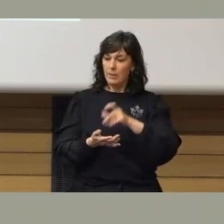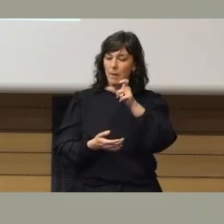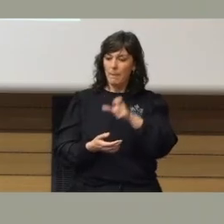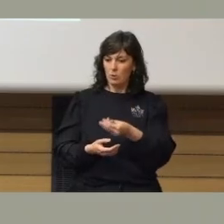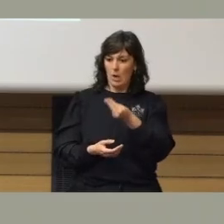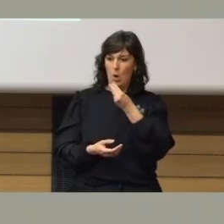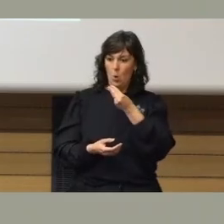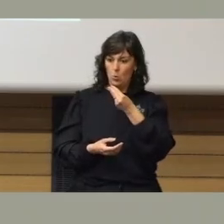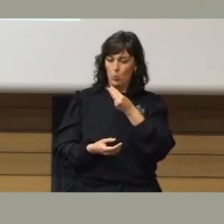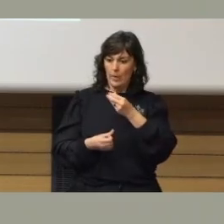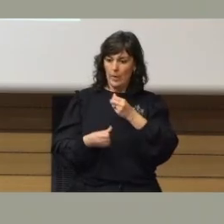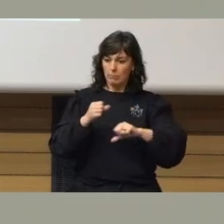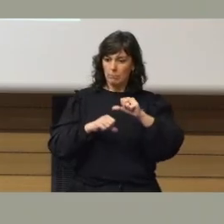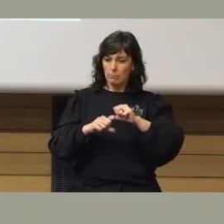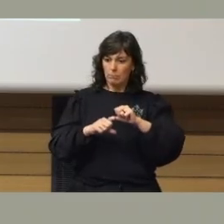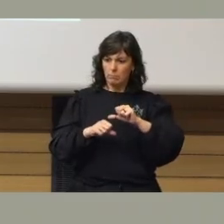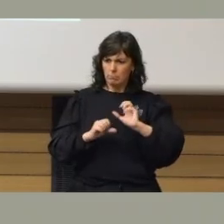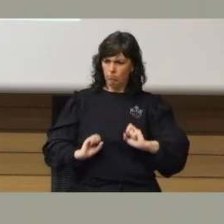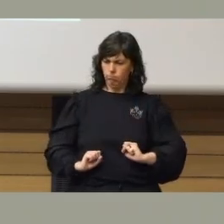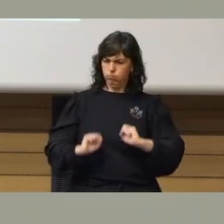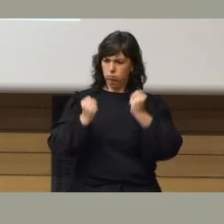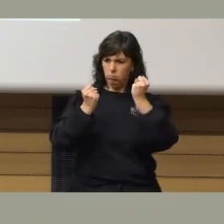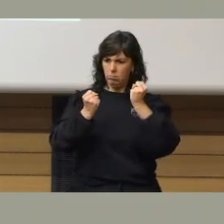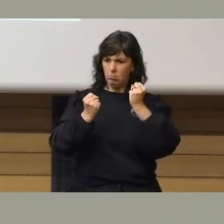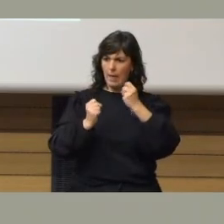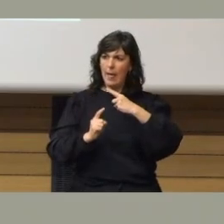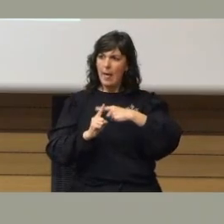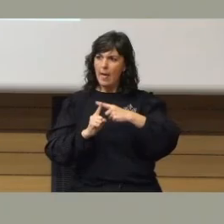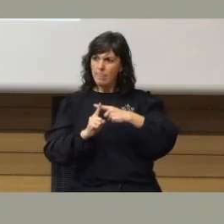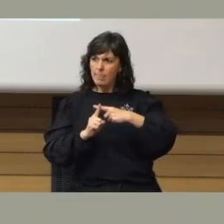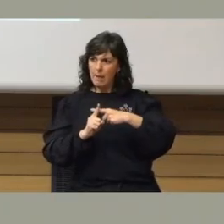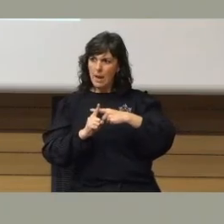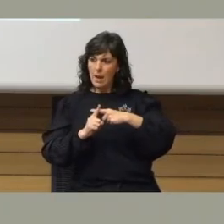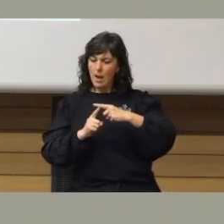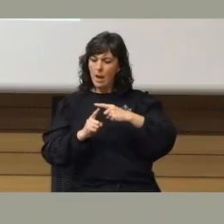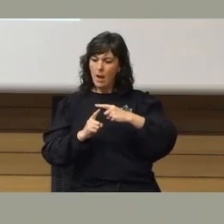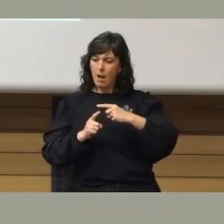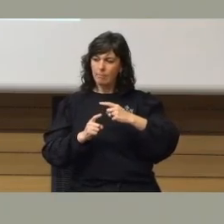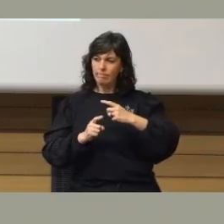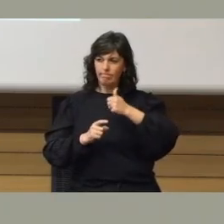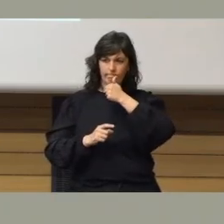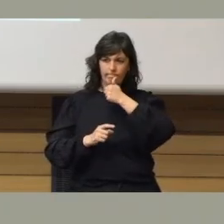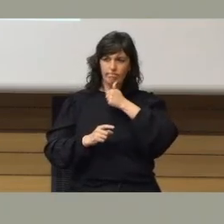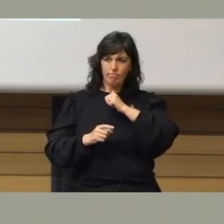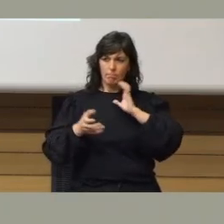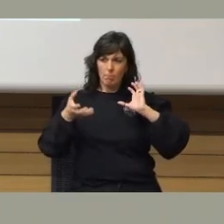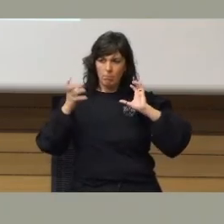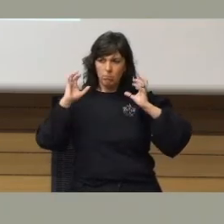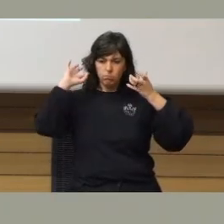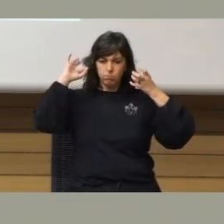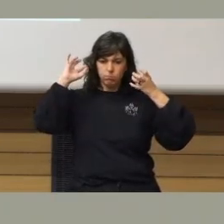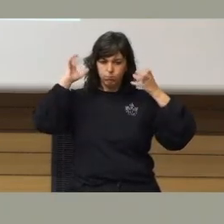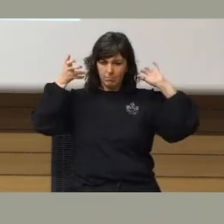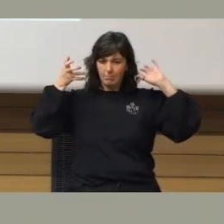agresivas. Vuestro nivel de tolerancia a la agresividad, yo creo que está siempre unos 25-50% de lo tolerable.